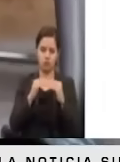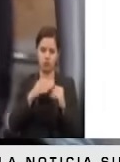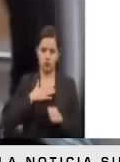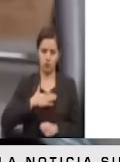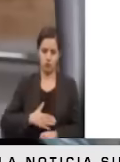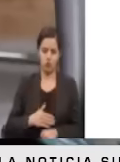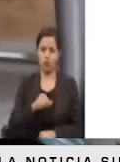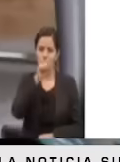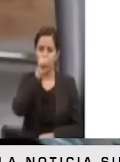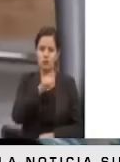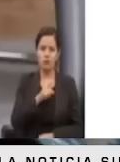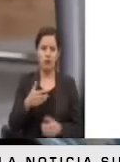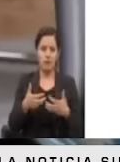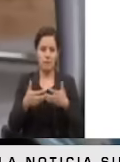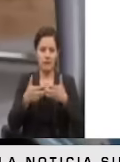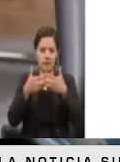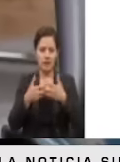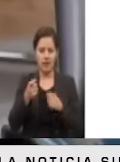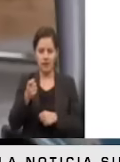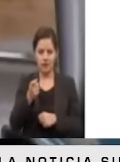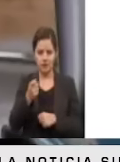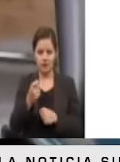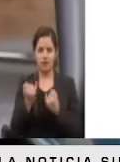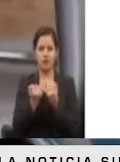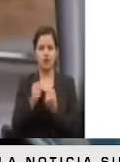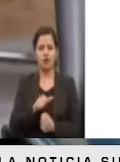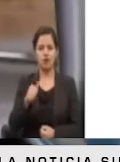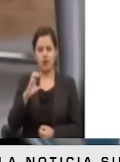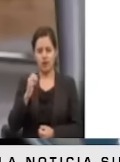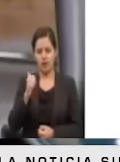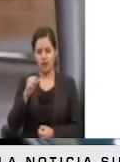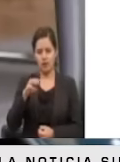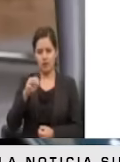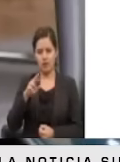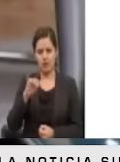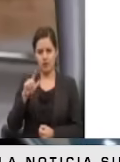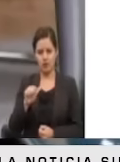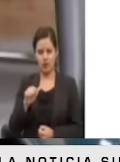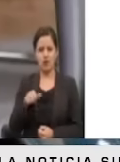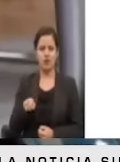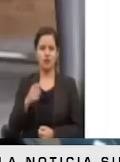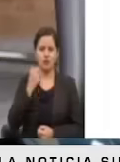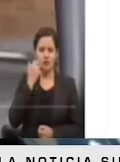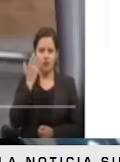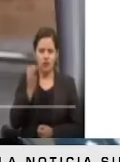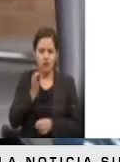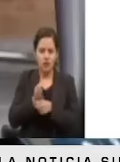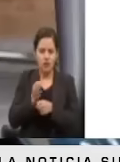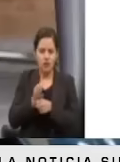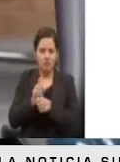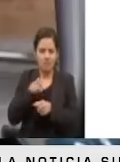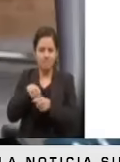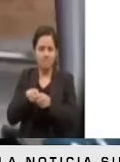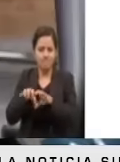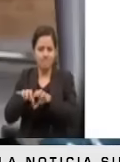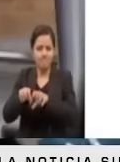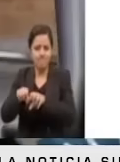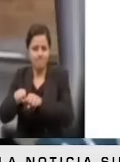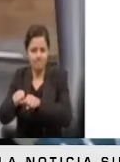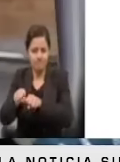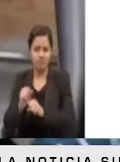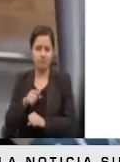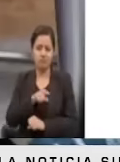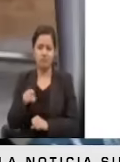Lo mismo aplica para la empresaria X y la camarilla de sátrapas que aspiran al poder, pero se aferran al hueso flaco que aún les queda en los